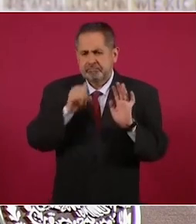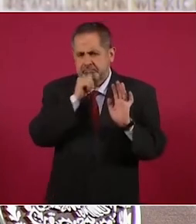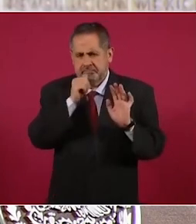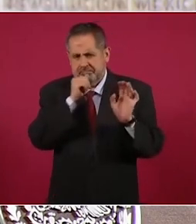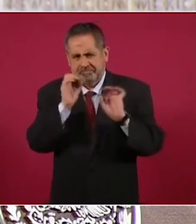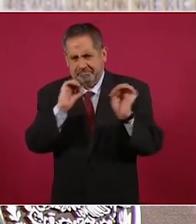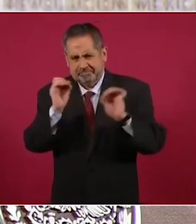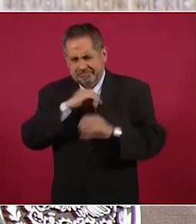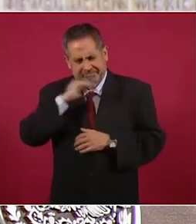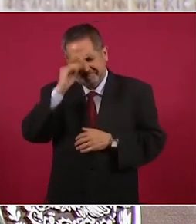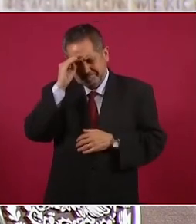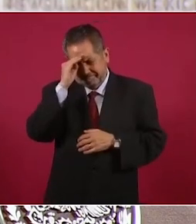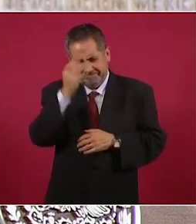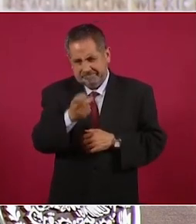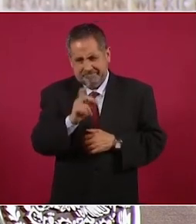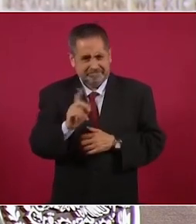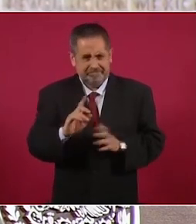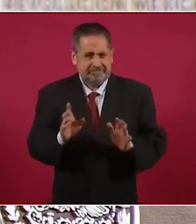O sea,